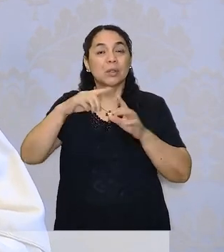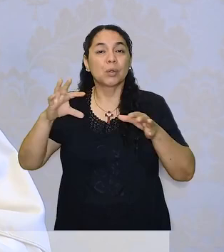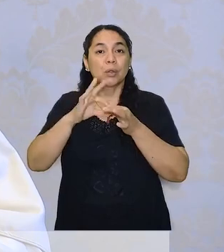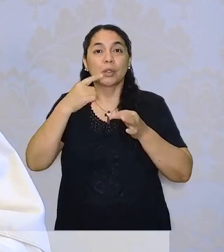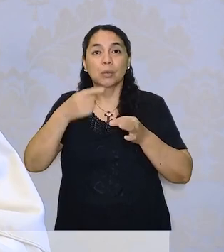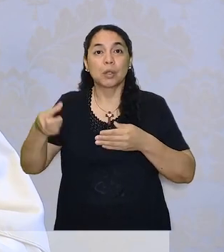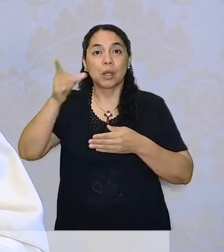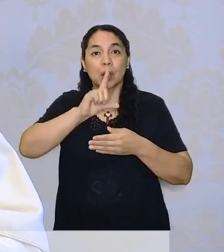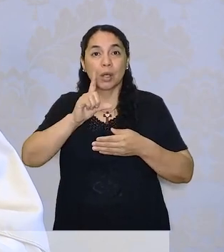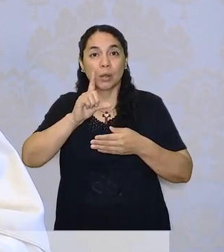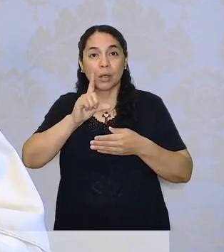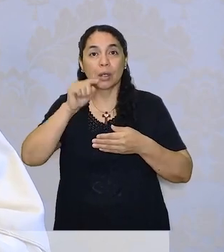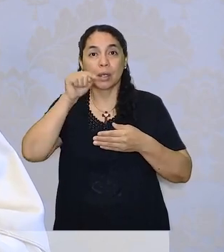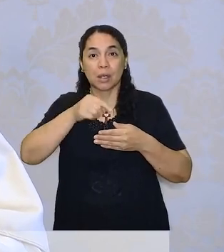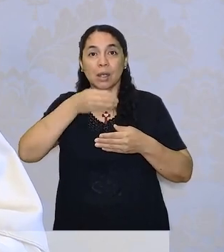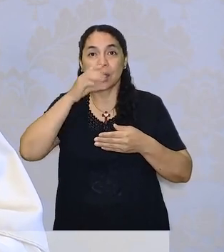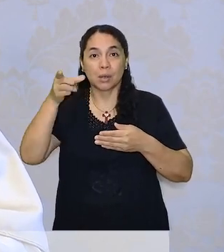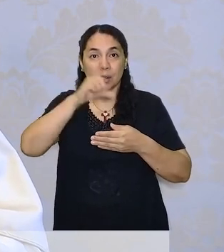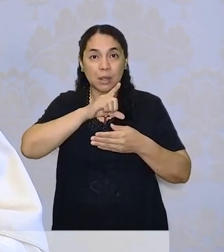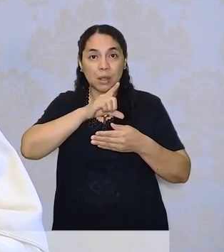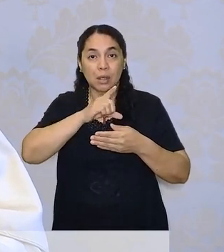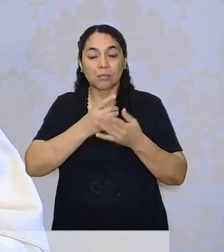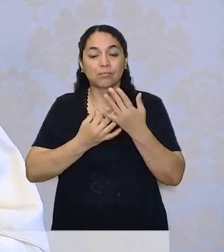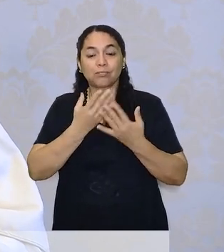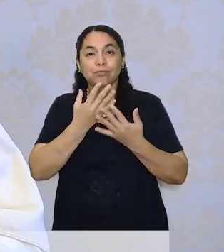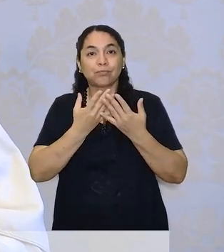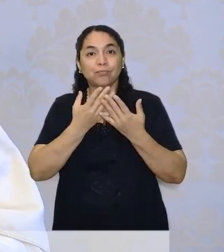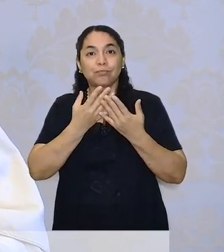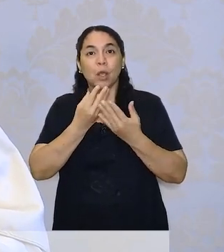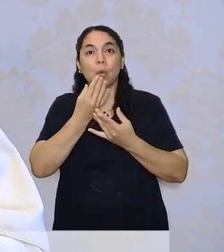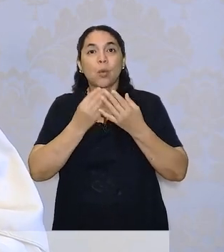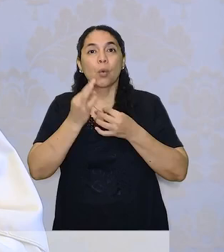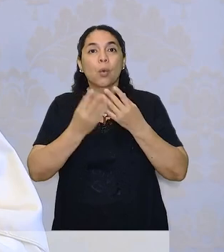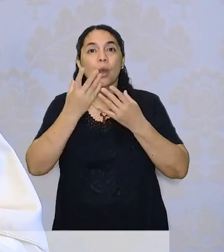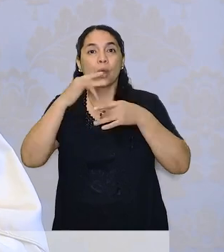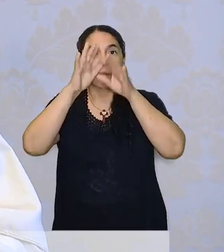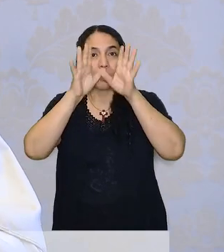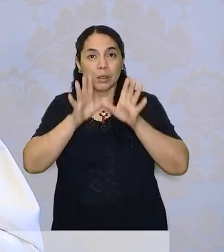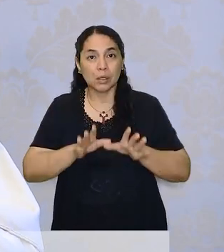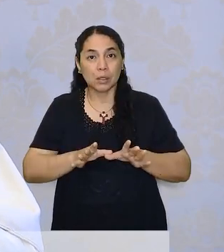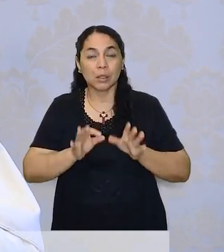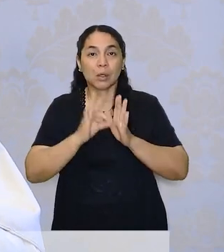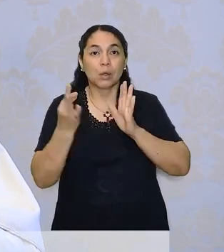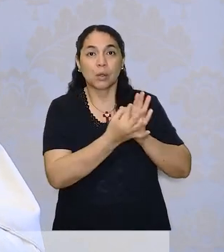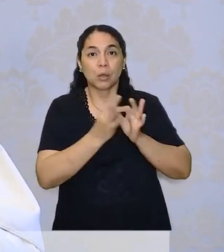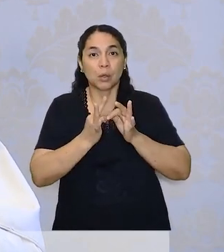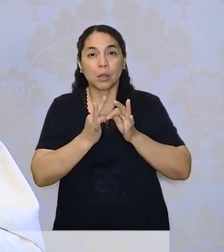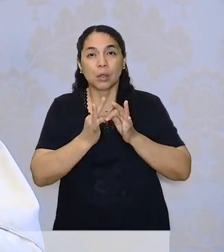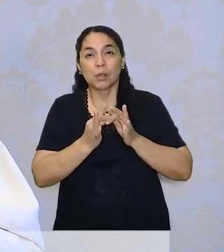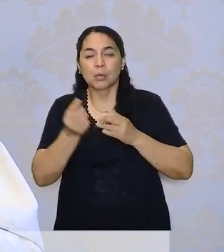por el agua del bautismo y acrisolados por el fuego del Espíritu Santo. Una